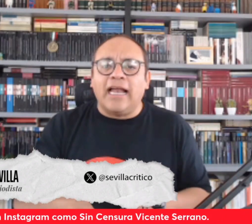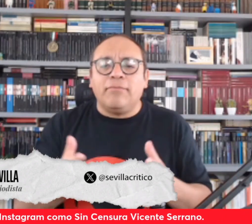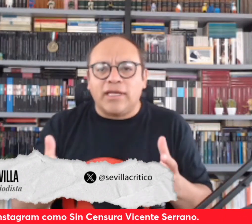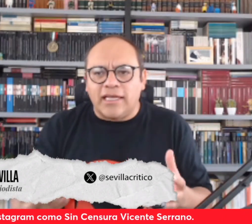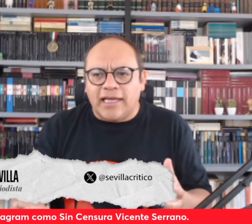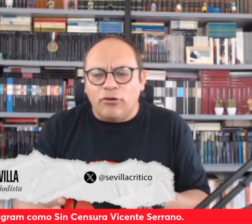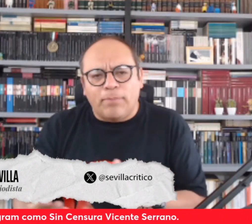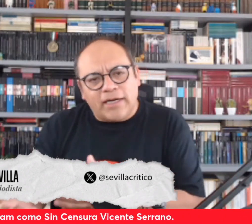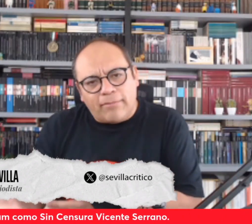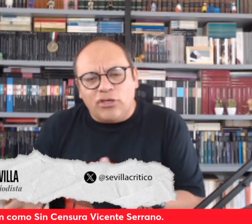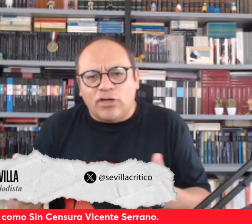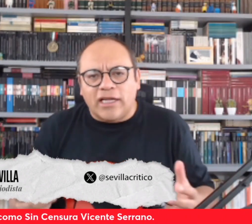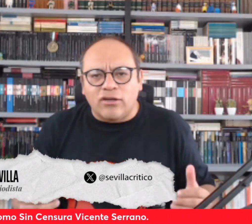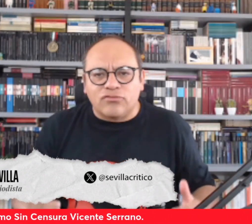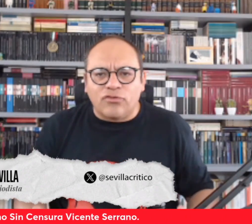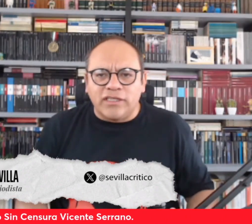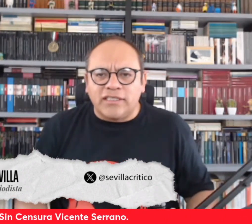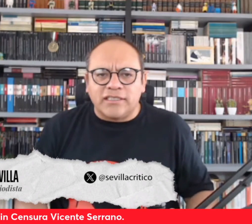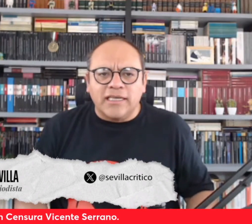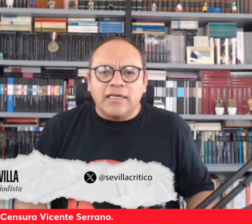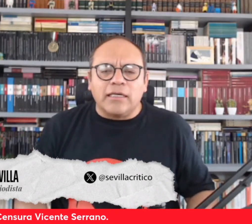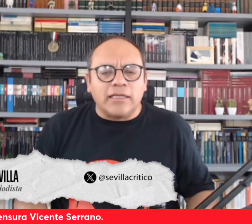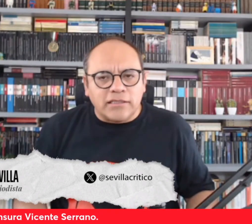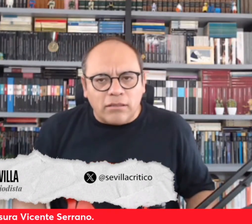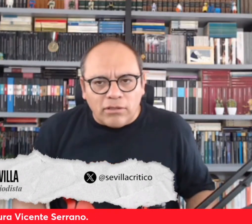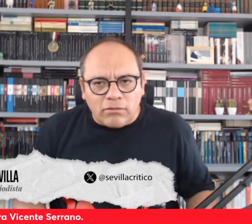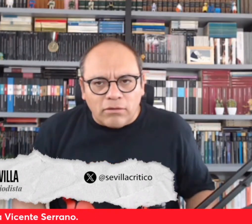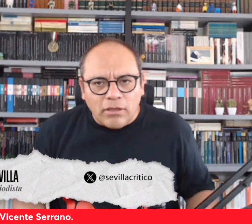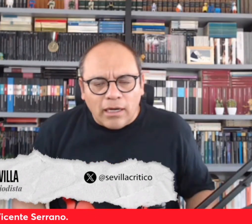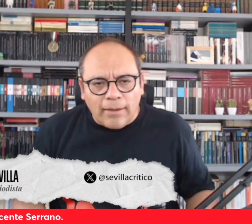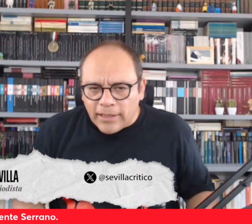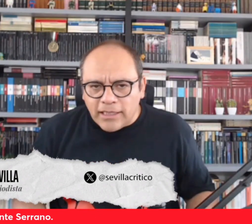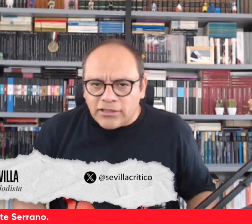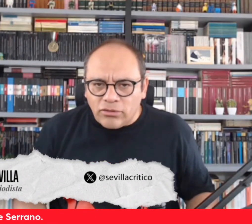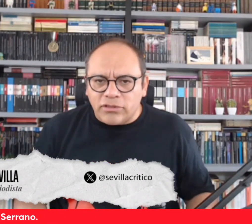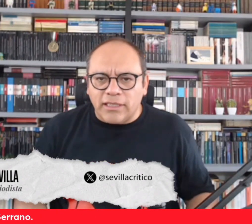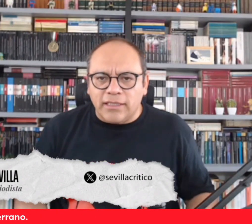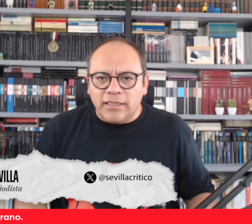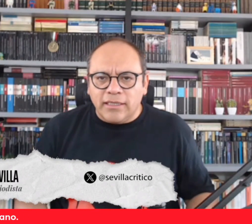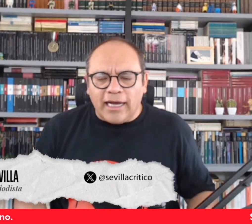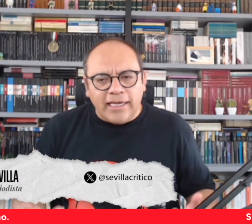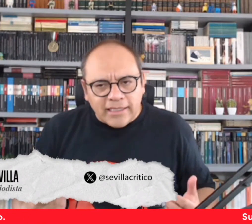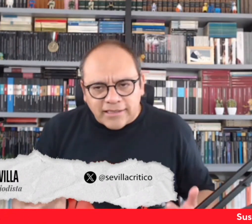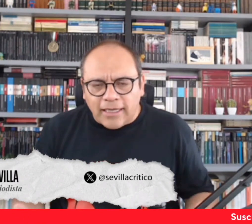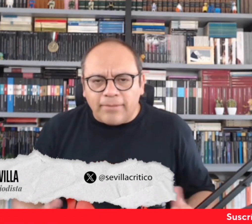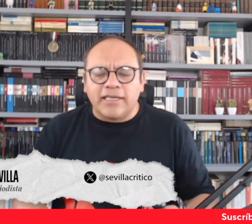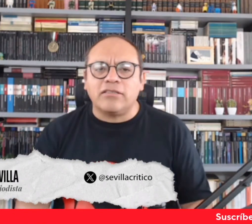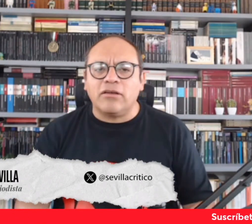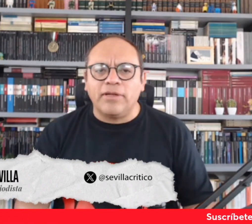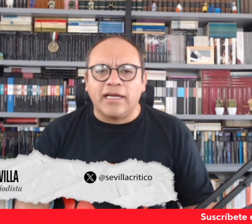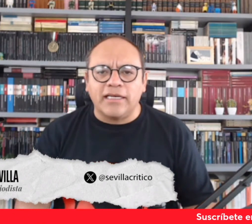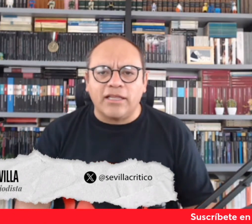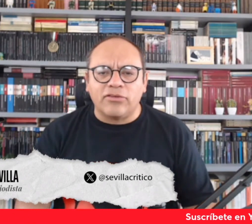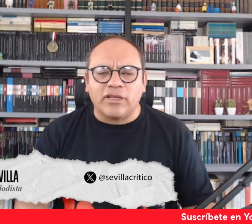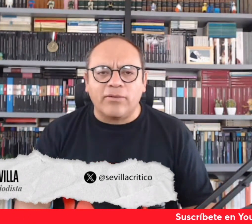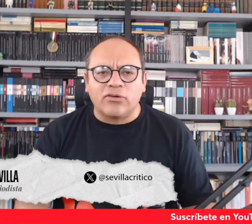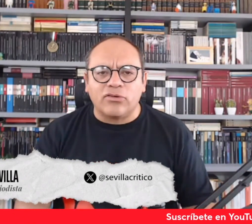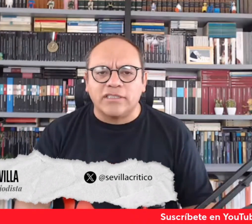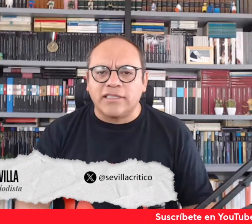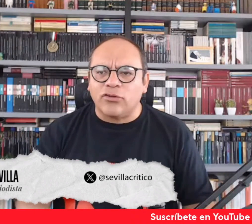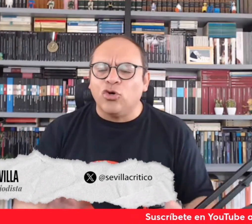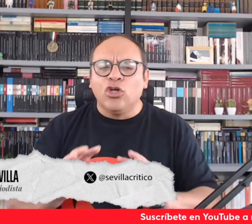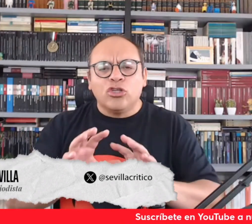Cortázar, al mexicano panameño Carlos Fuentes y desde luego a Vargas Llosa. Ahí estaba, ya se lo había ganado, ya lo